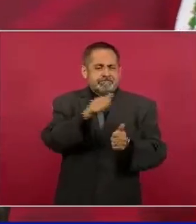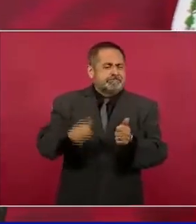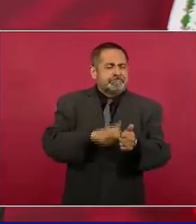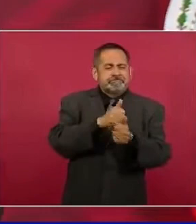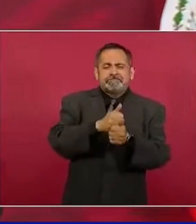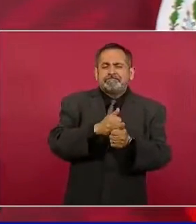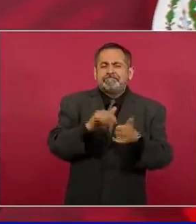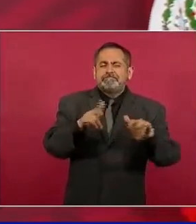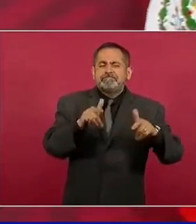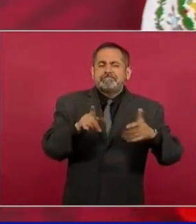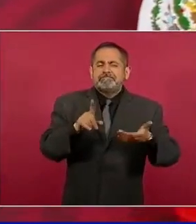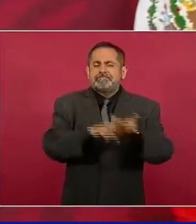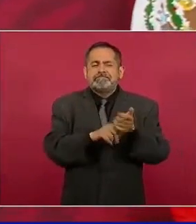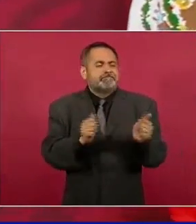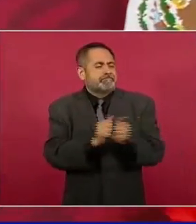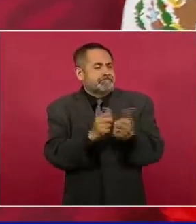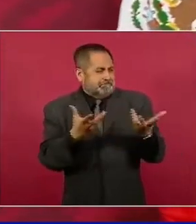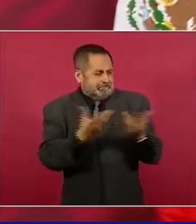paleros